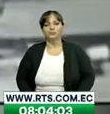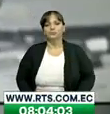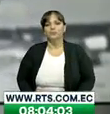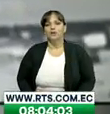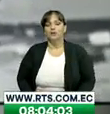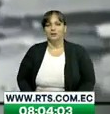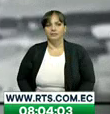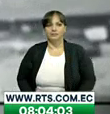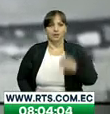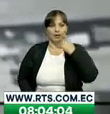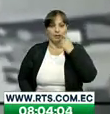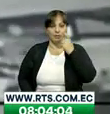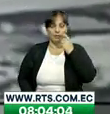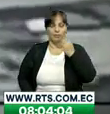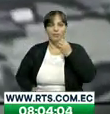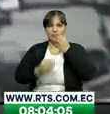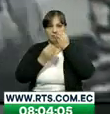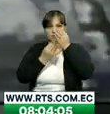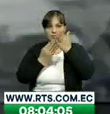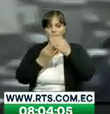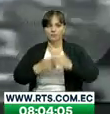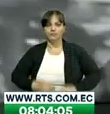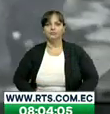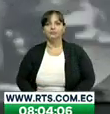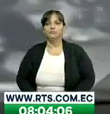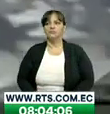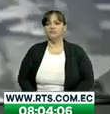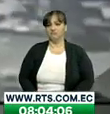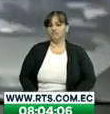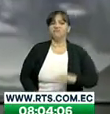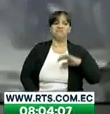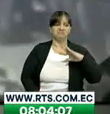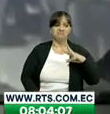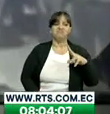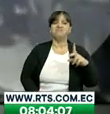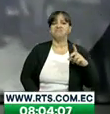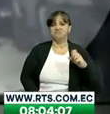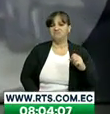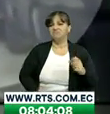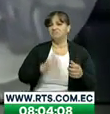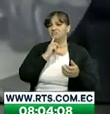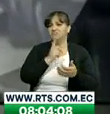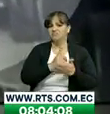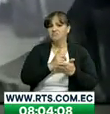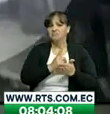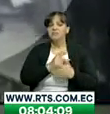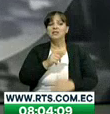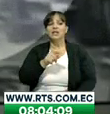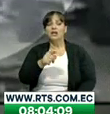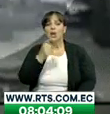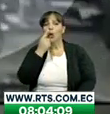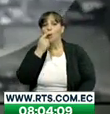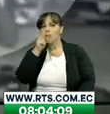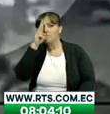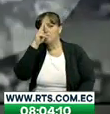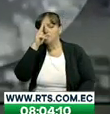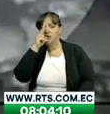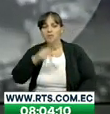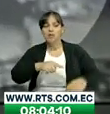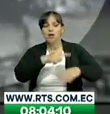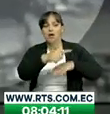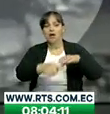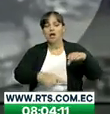fue víctima del hampa aquí en cambio el individuo se lleva la bomba de agua en menos de un